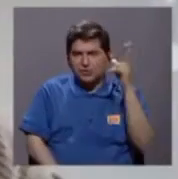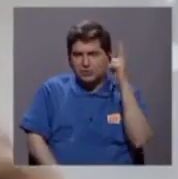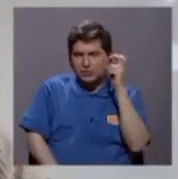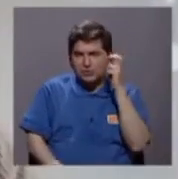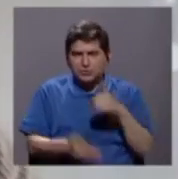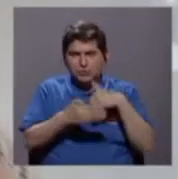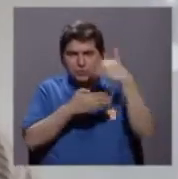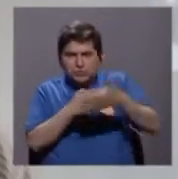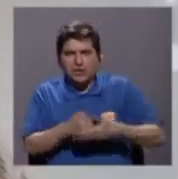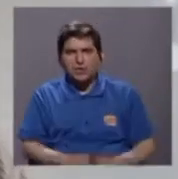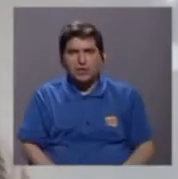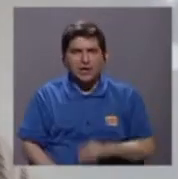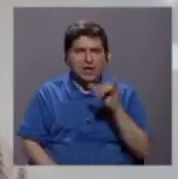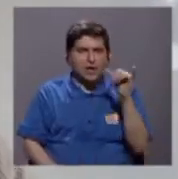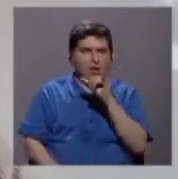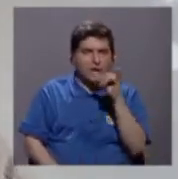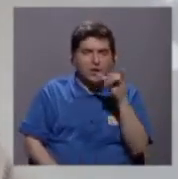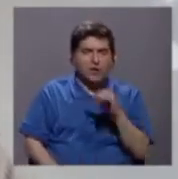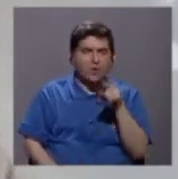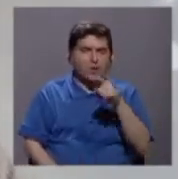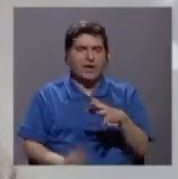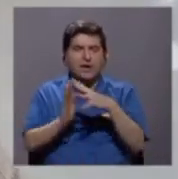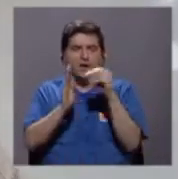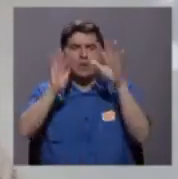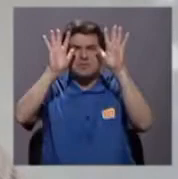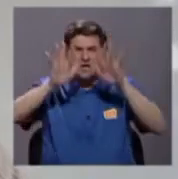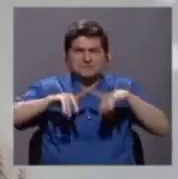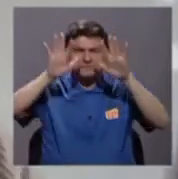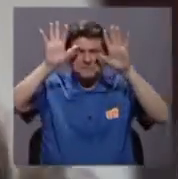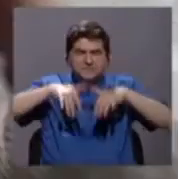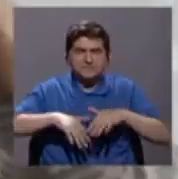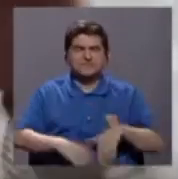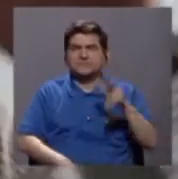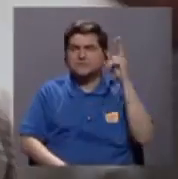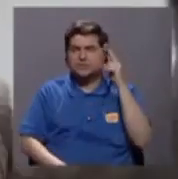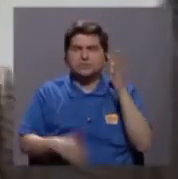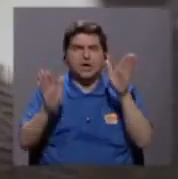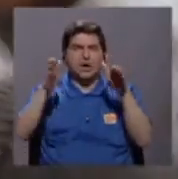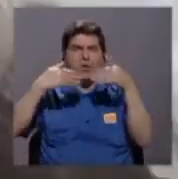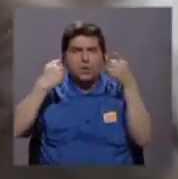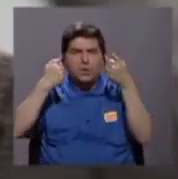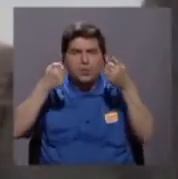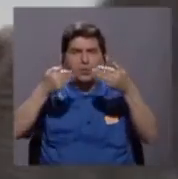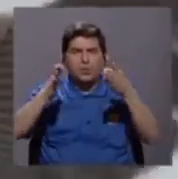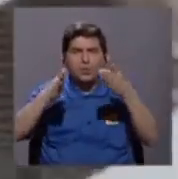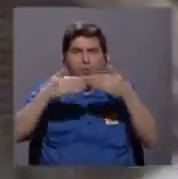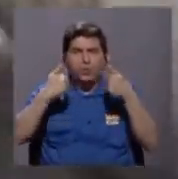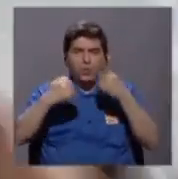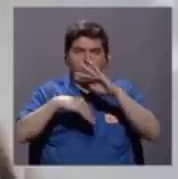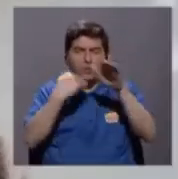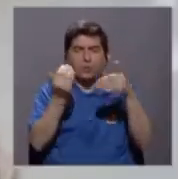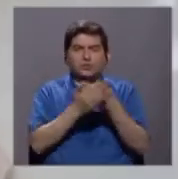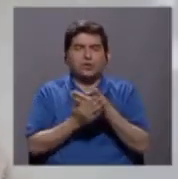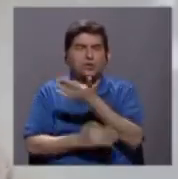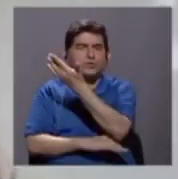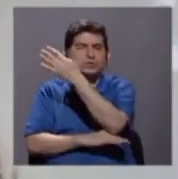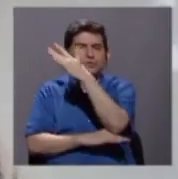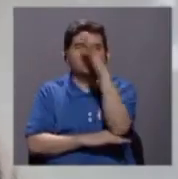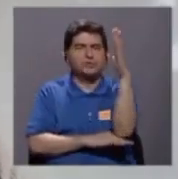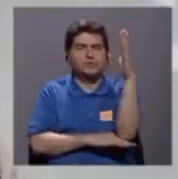es como la imitación de la tormenta, se oye un poco el viento que el viento donde roza todas las copas de los